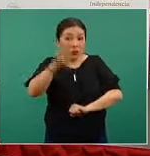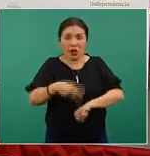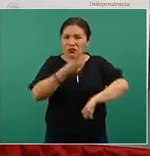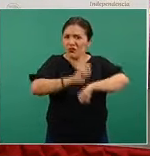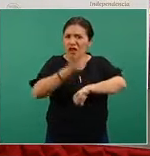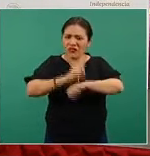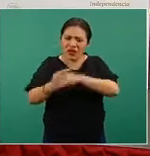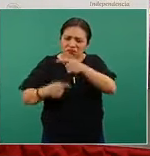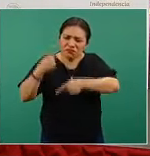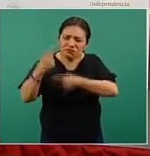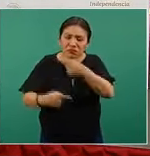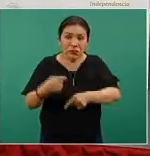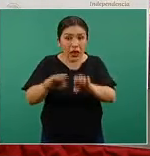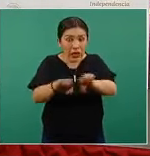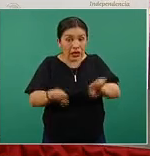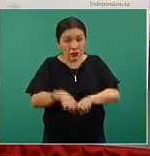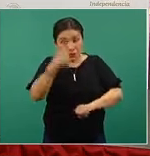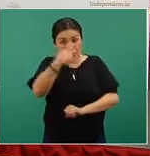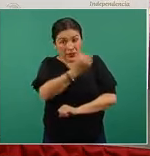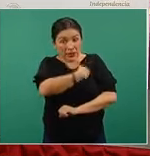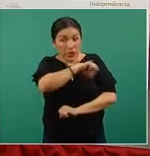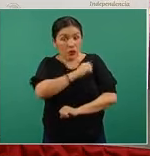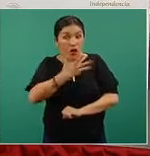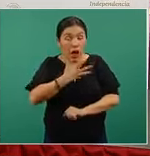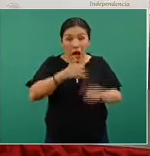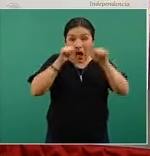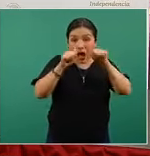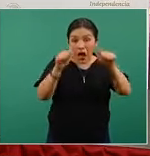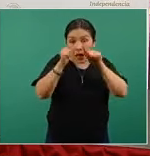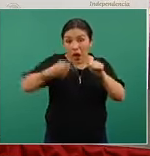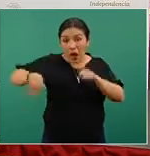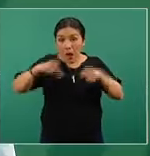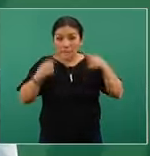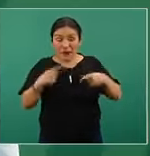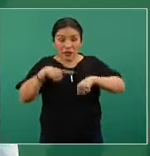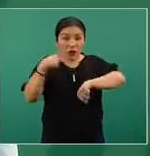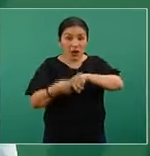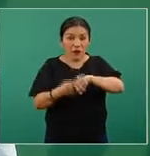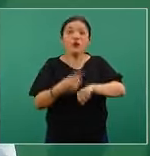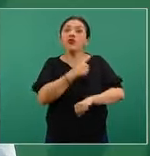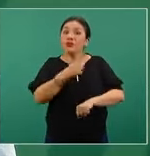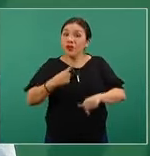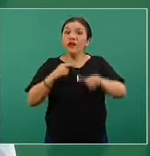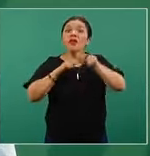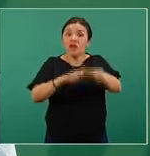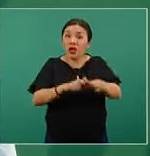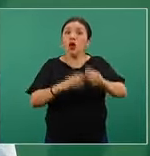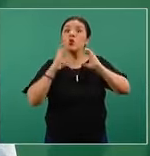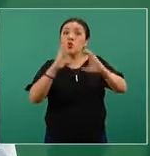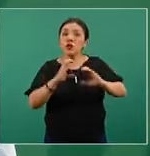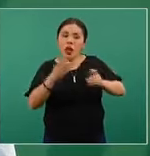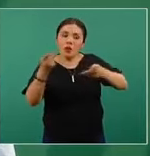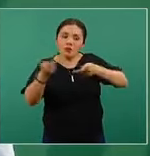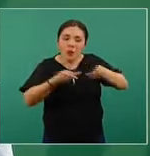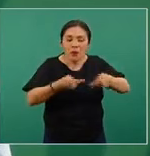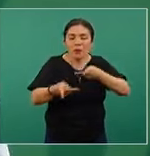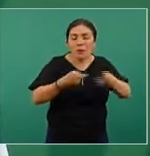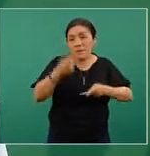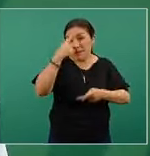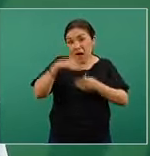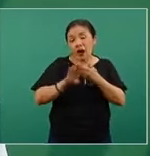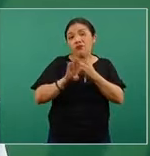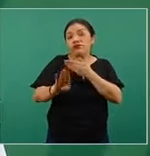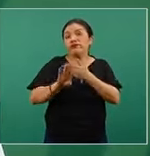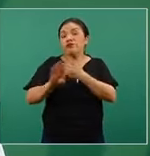a día en el equipo de salud que se encuentra atendiendo a estos pacientes pues obviamente tiene que seguir estos protocolos para evitar